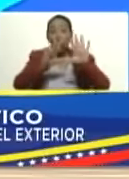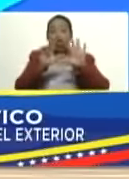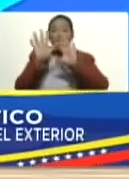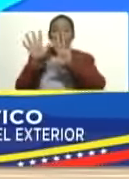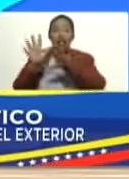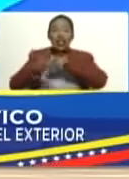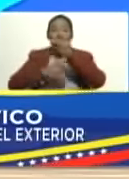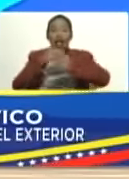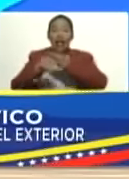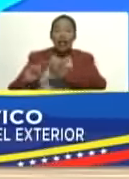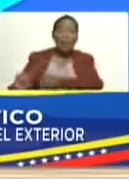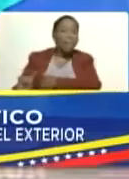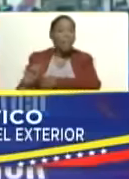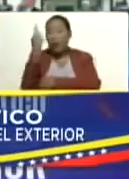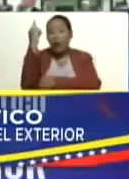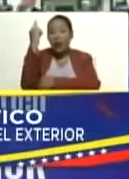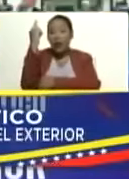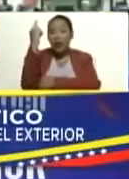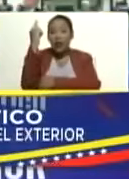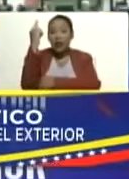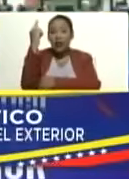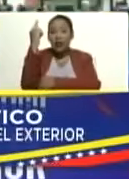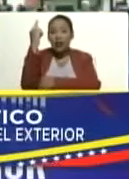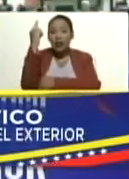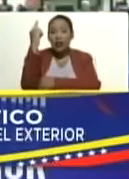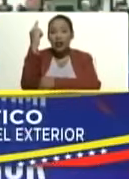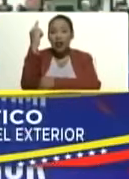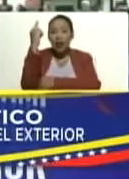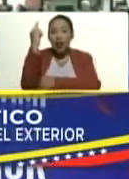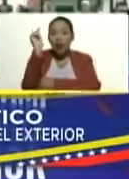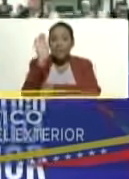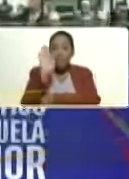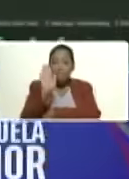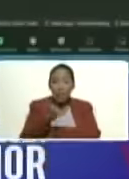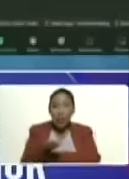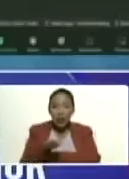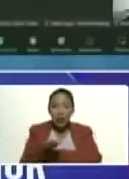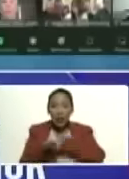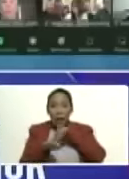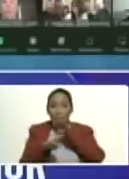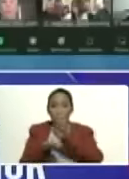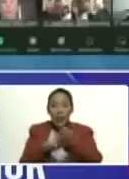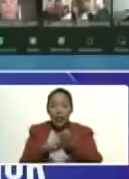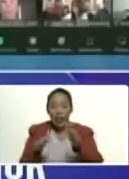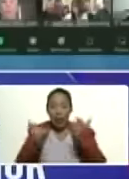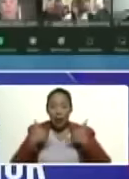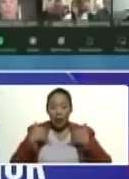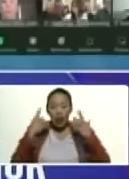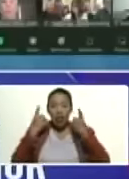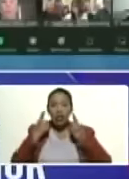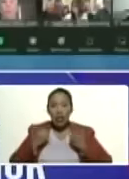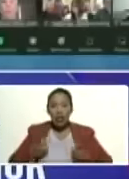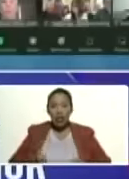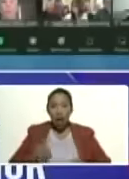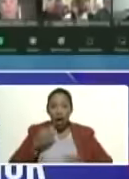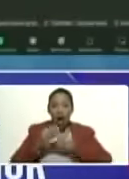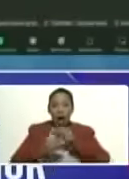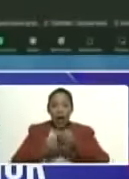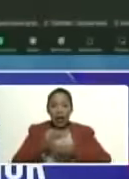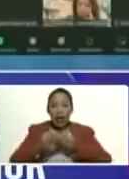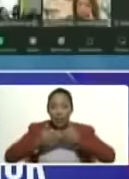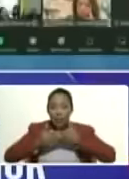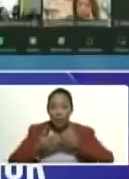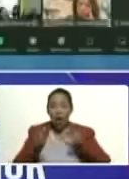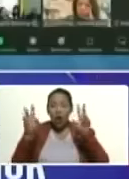da el primer paso de autonomía y de